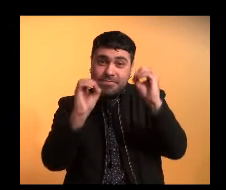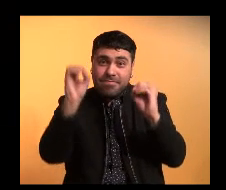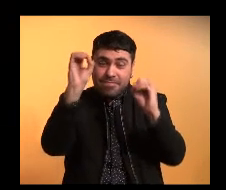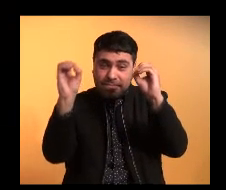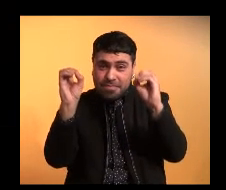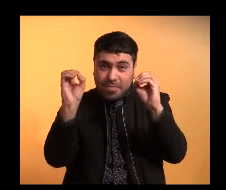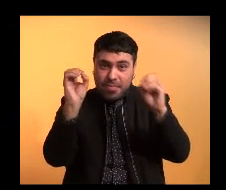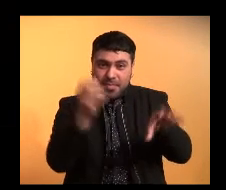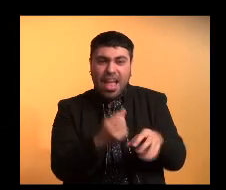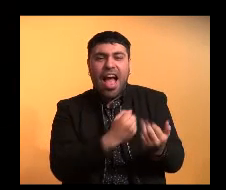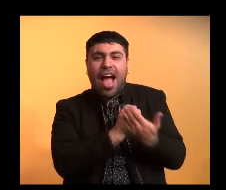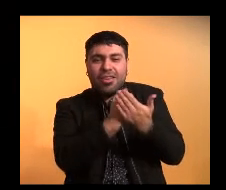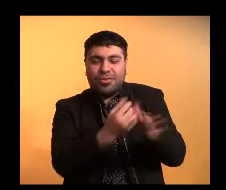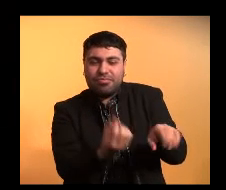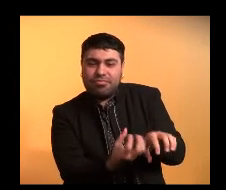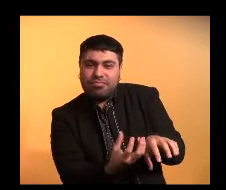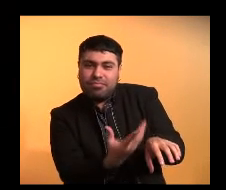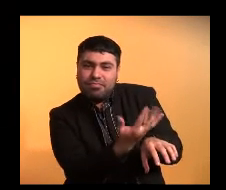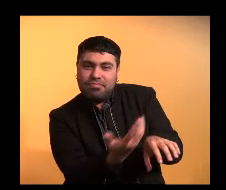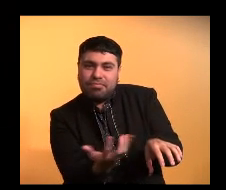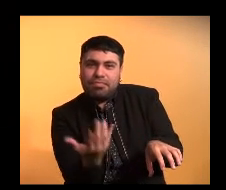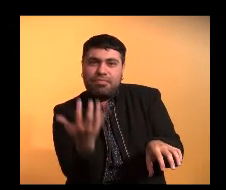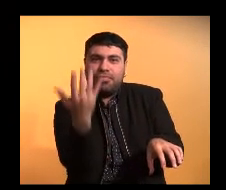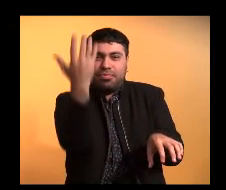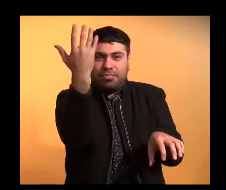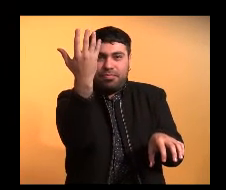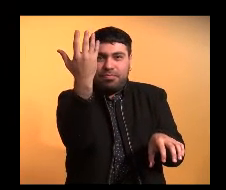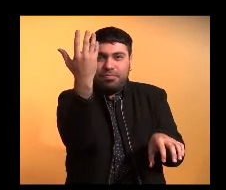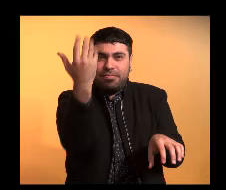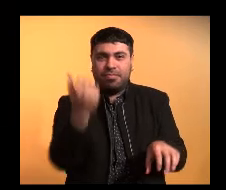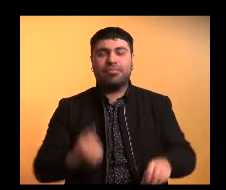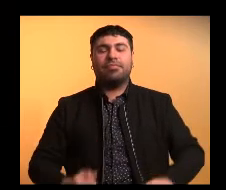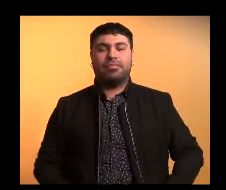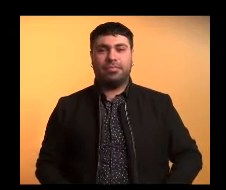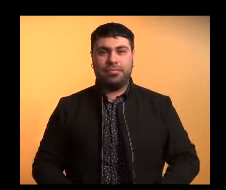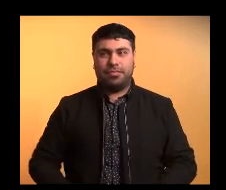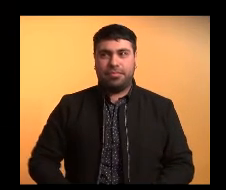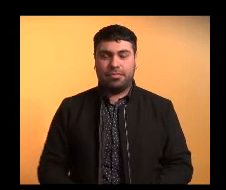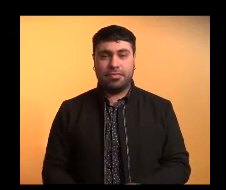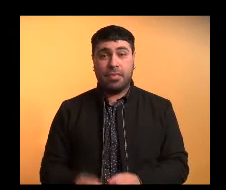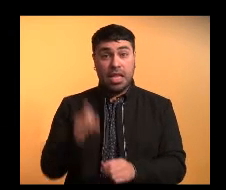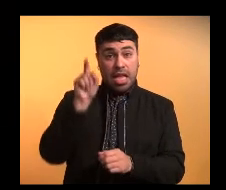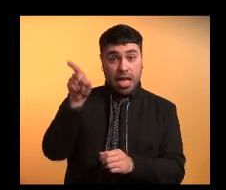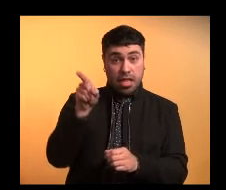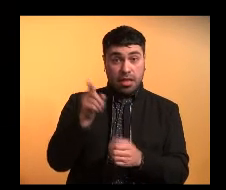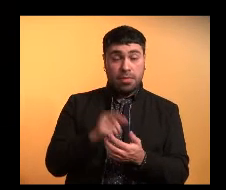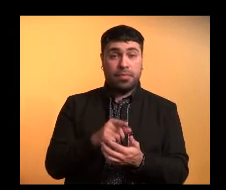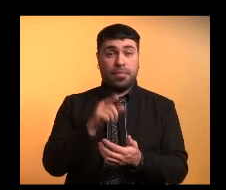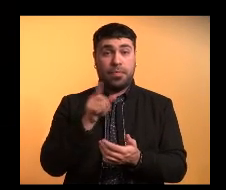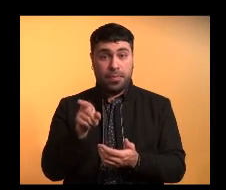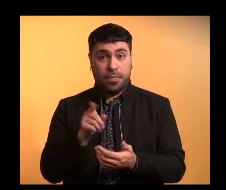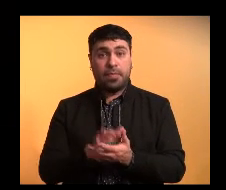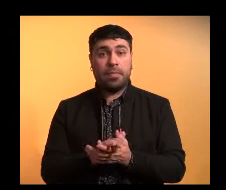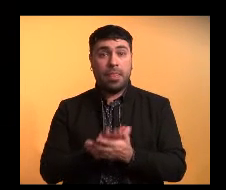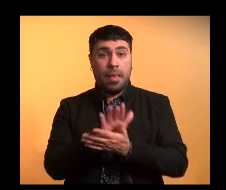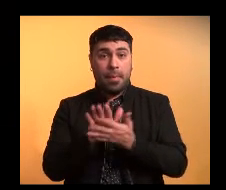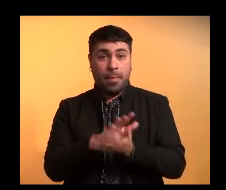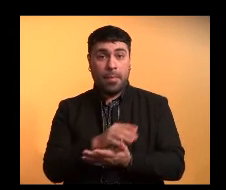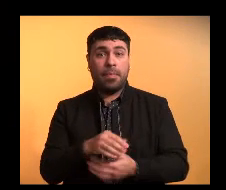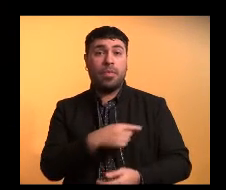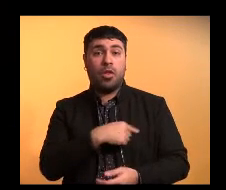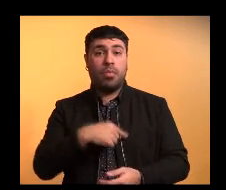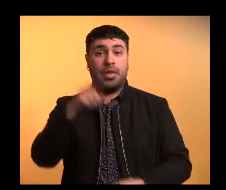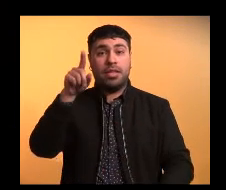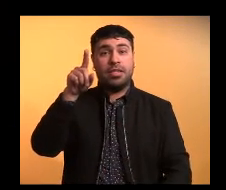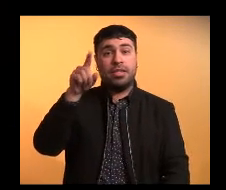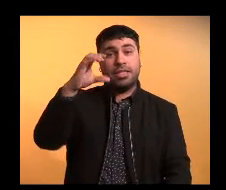una de las cosas que nosotros estamos estudiando ahora en Antártica. Fíjense acá, esta es una cistosfera que está flotando, es un parche grande, esta es una